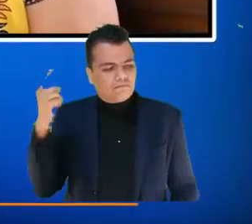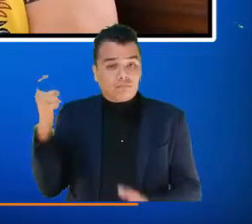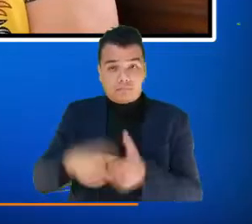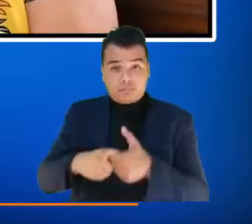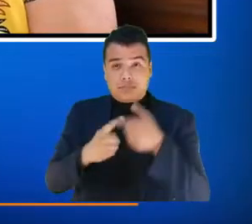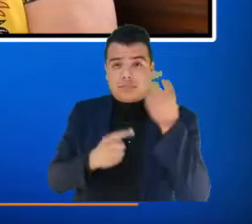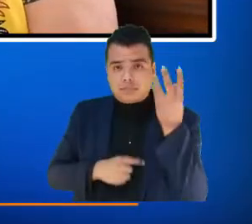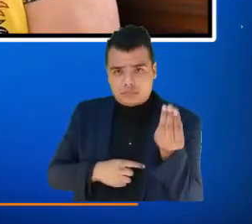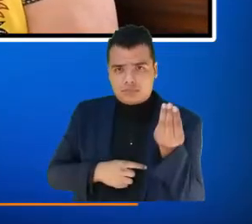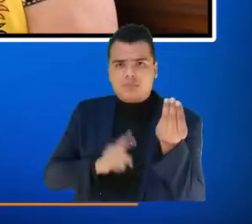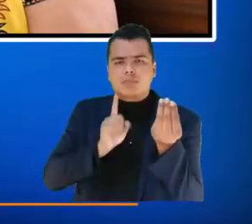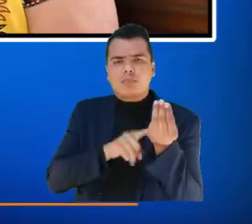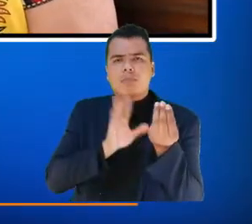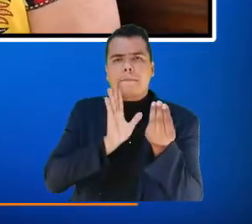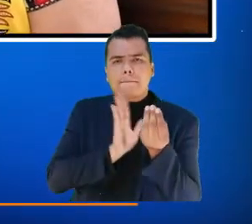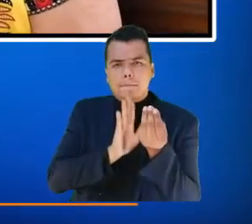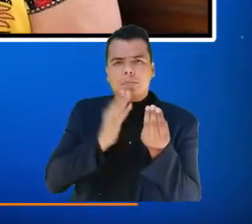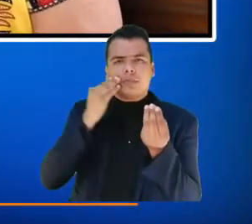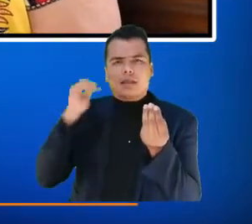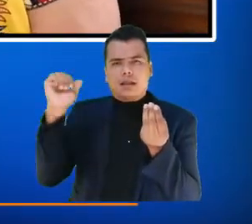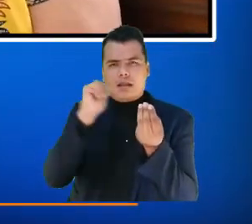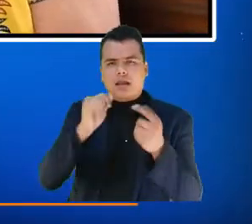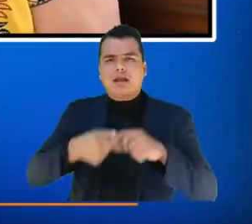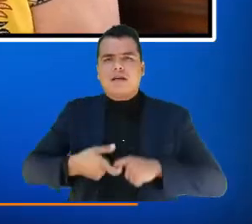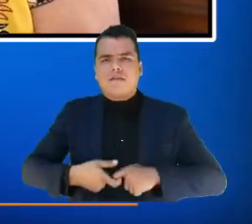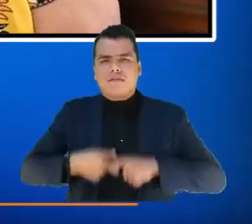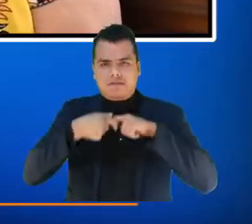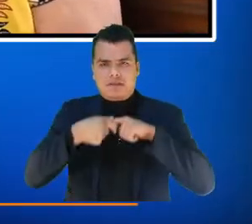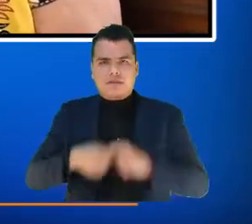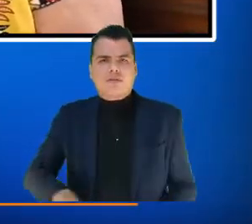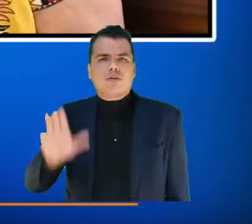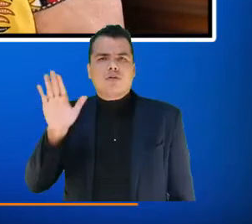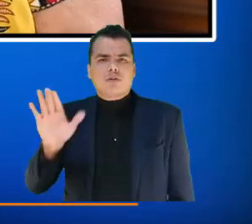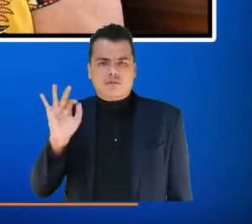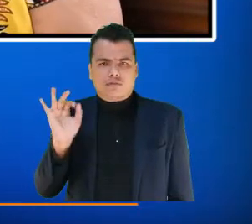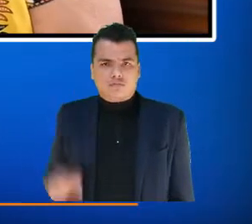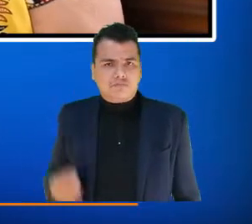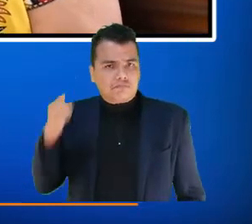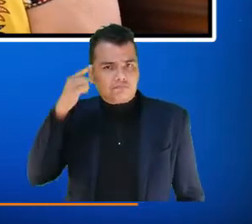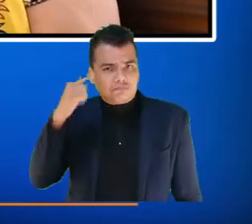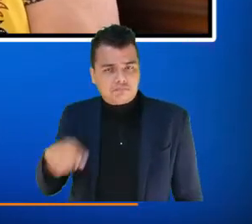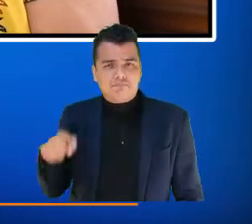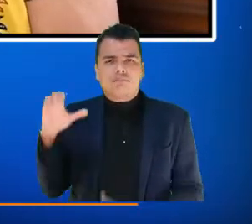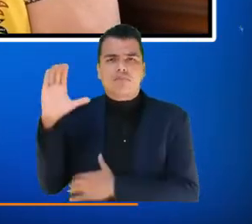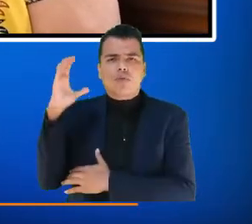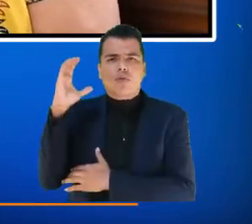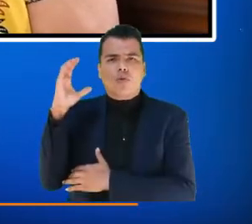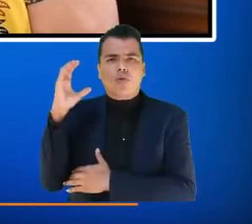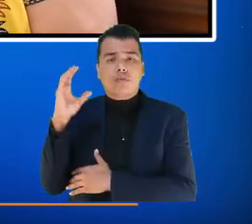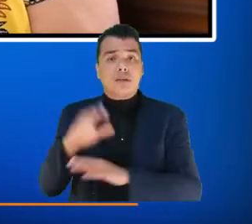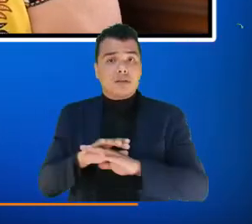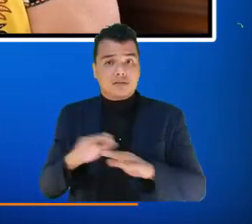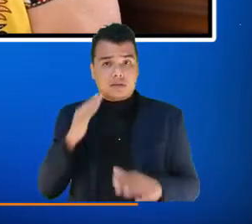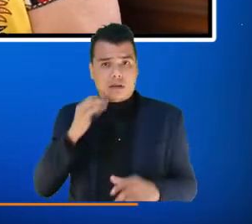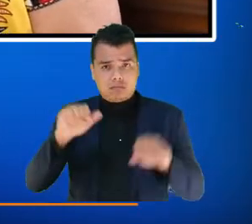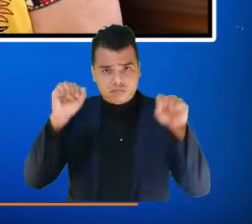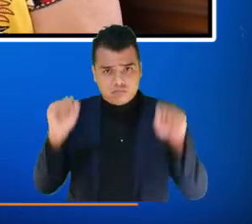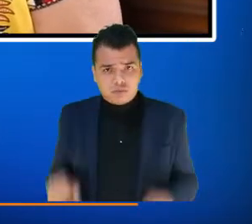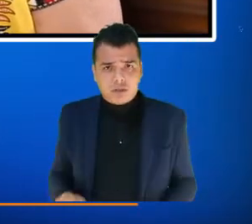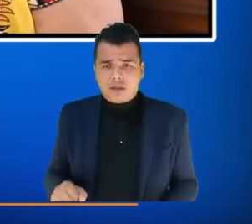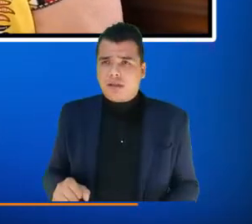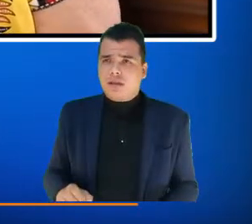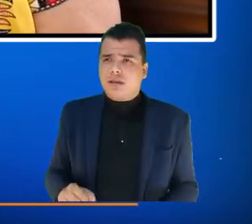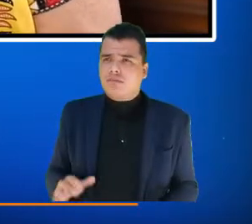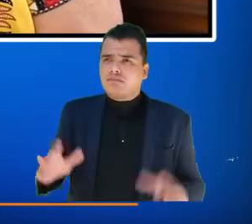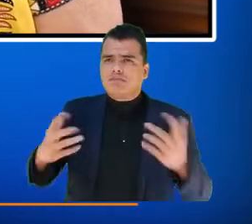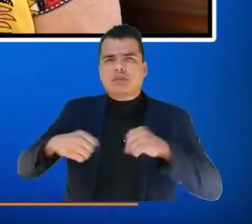ha pertenecido al movimiento de mujeres. Es decir, ¿usted cree que este país, si en realidad las mujeres llegaran al